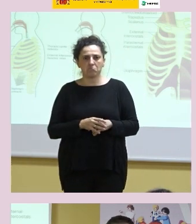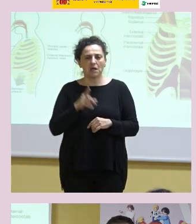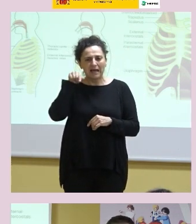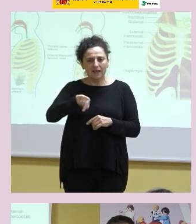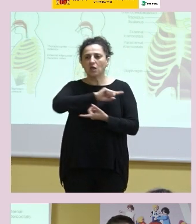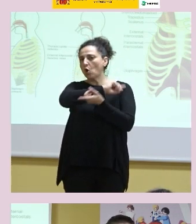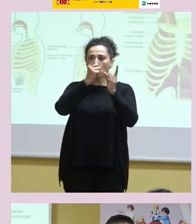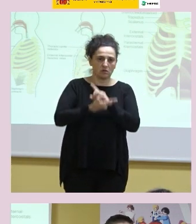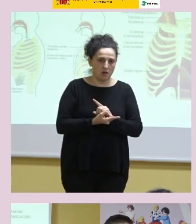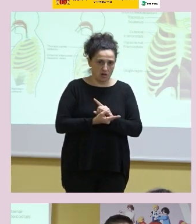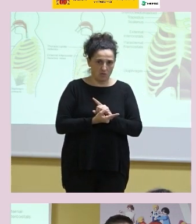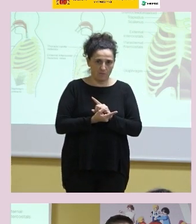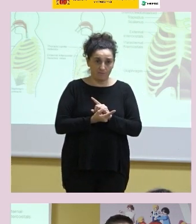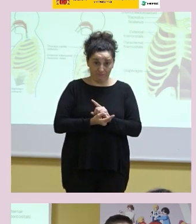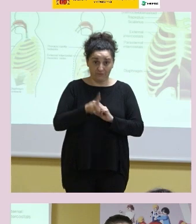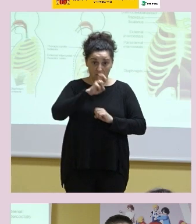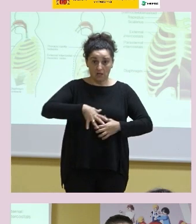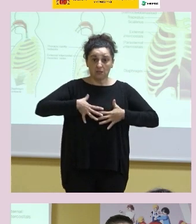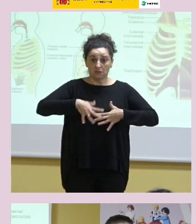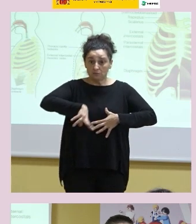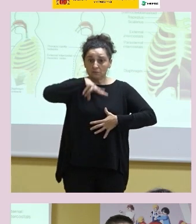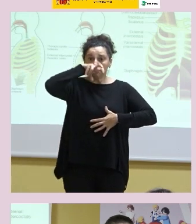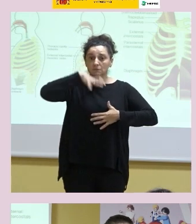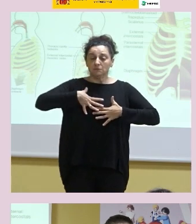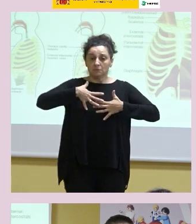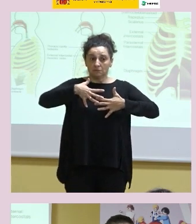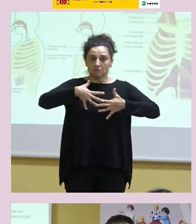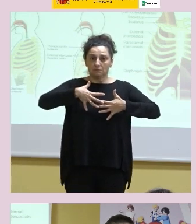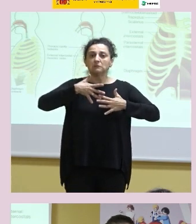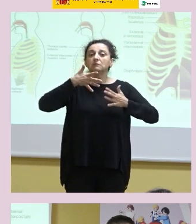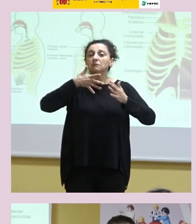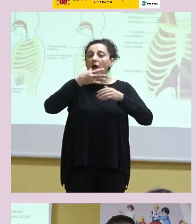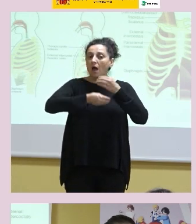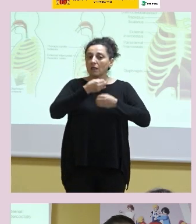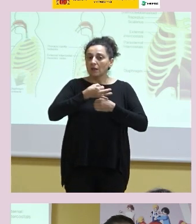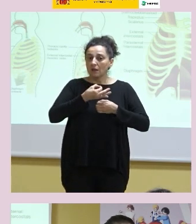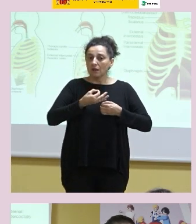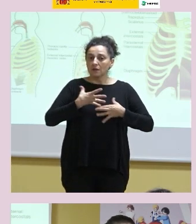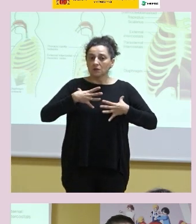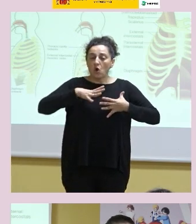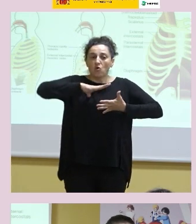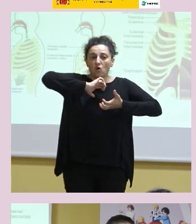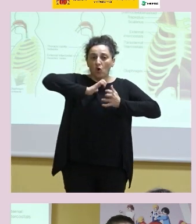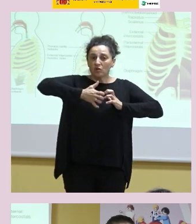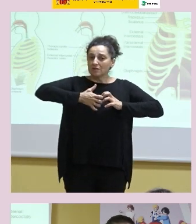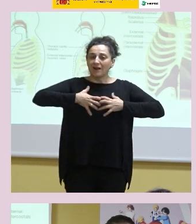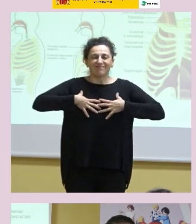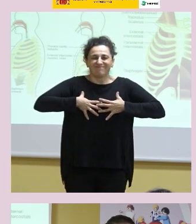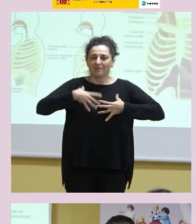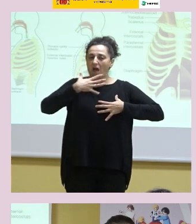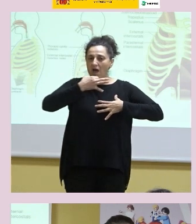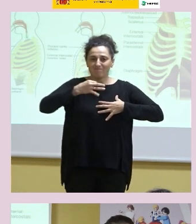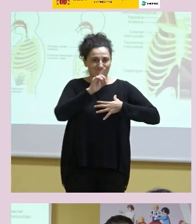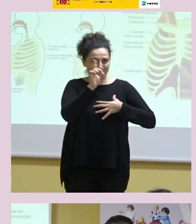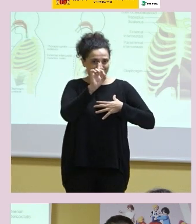se llena la caja torácica de aire en la inspiración, los pacientes no contraen de forma correcta el diafragma y lo que se